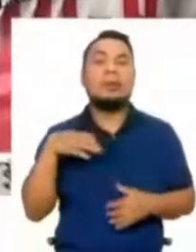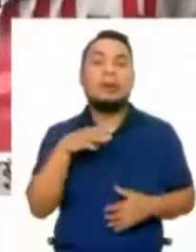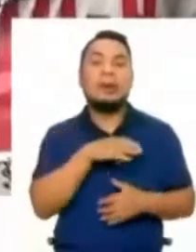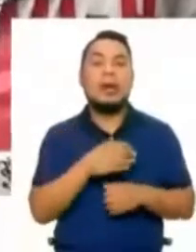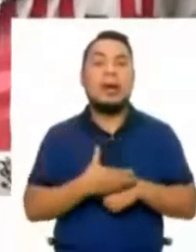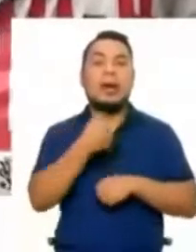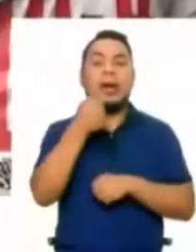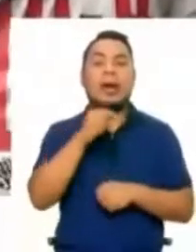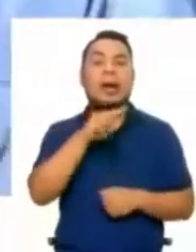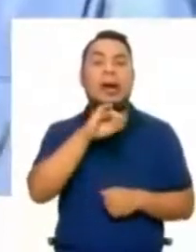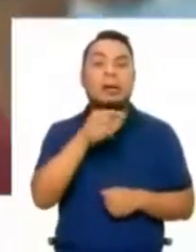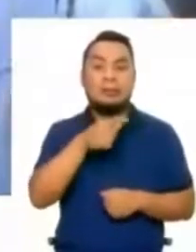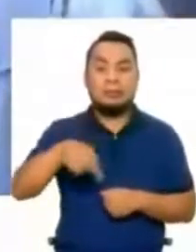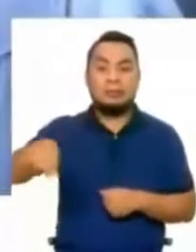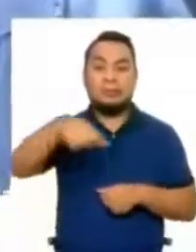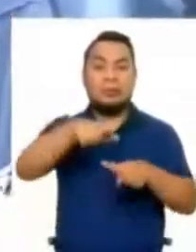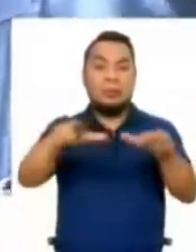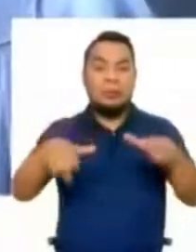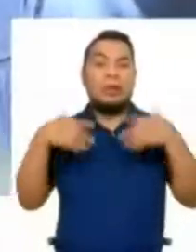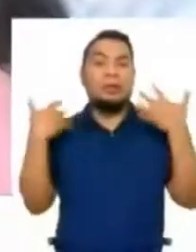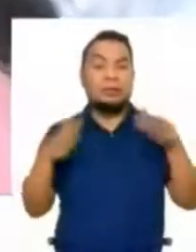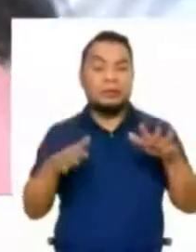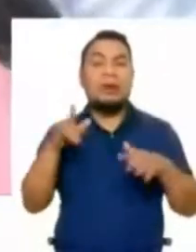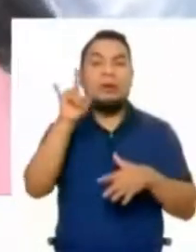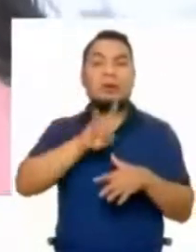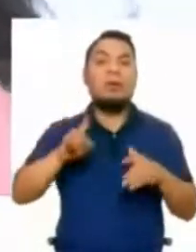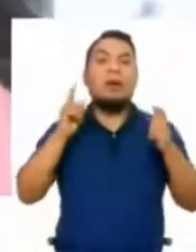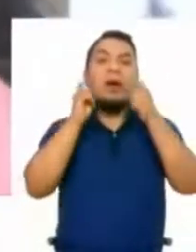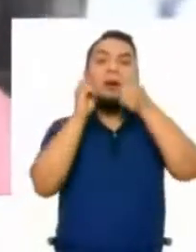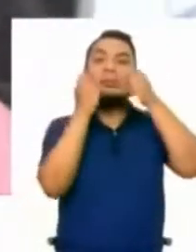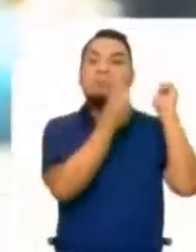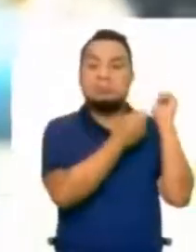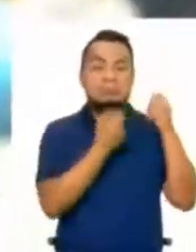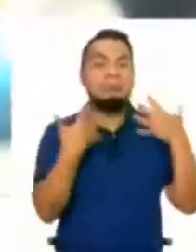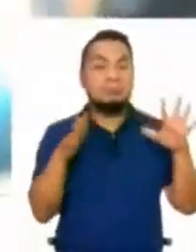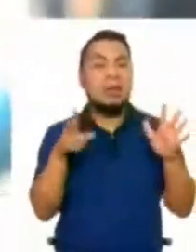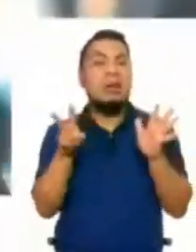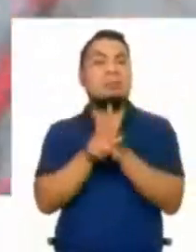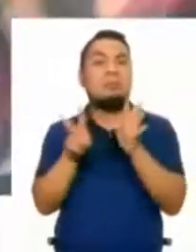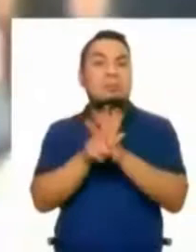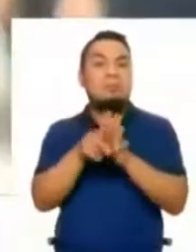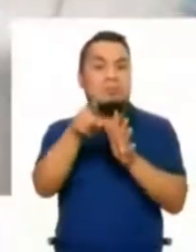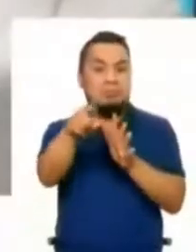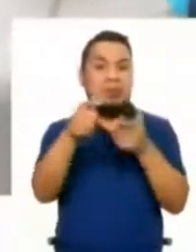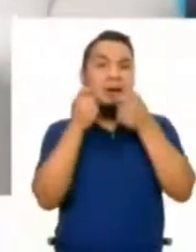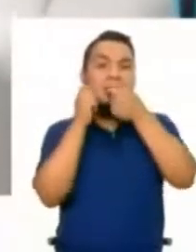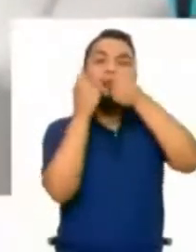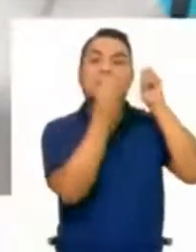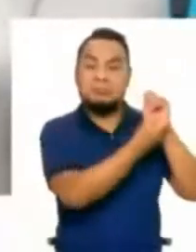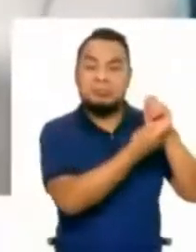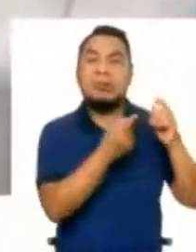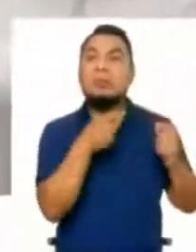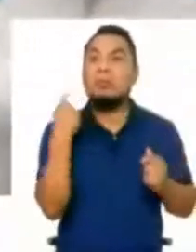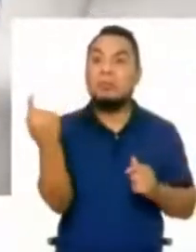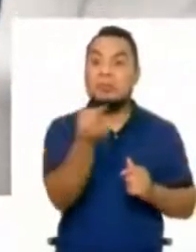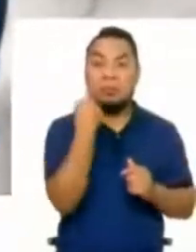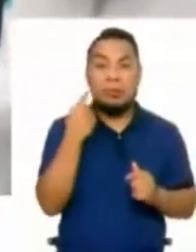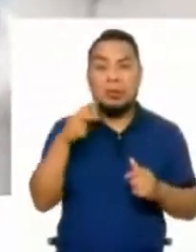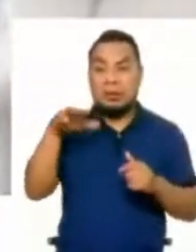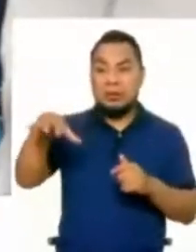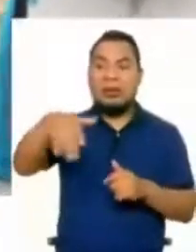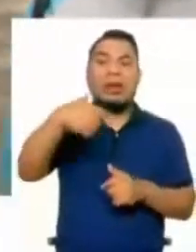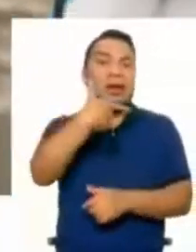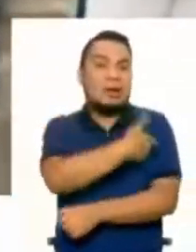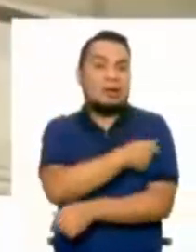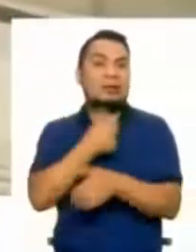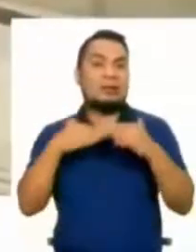y Ancash son los lugares donde entrará en vigor el uso facultativo de la mascarilla en espacios abiertos, debido a que cumplen con la disposición establecida